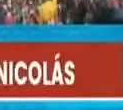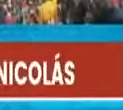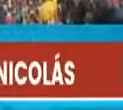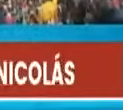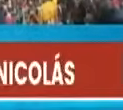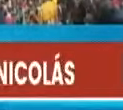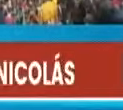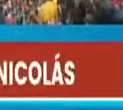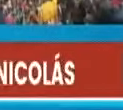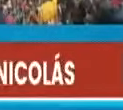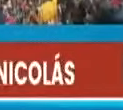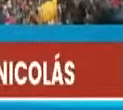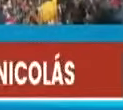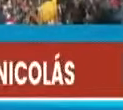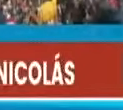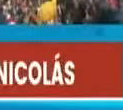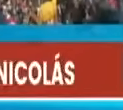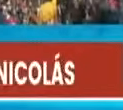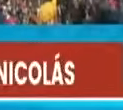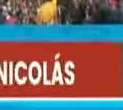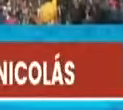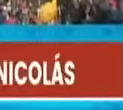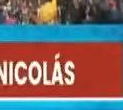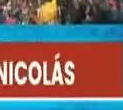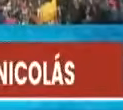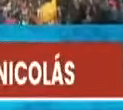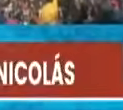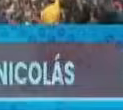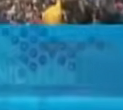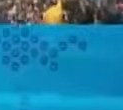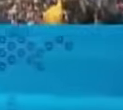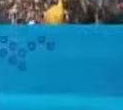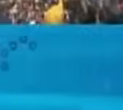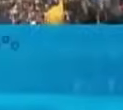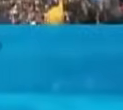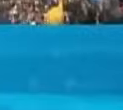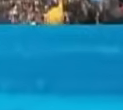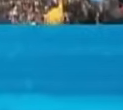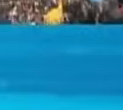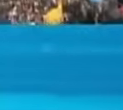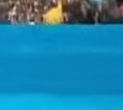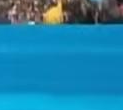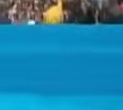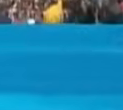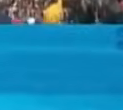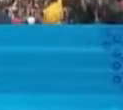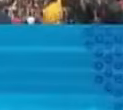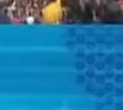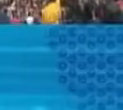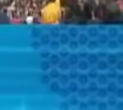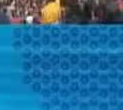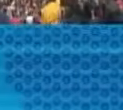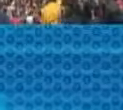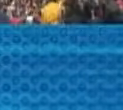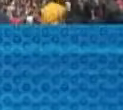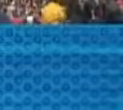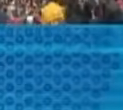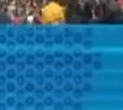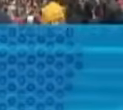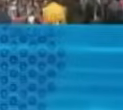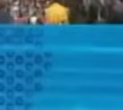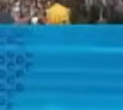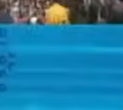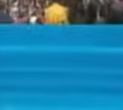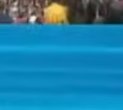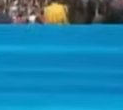nosotros, en nombre de Dios Padre Todopoderoso, en nombre de